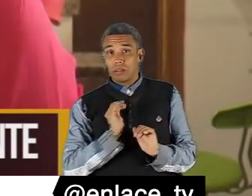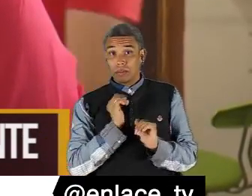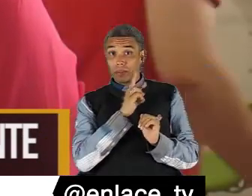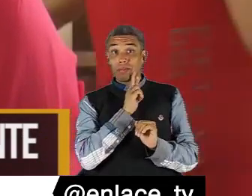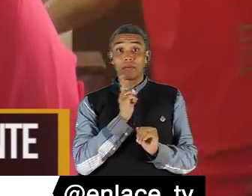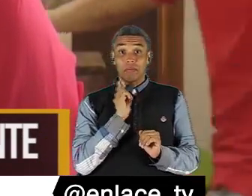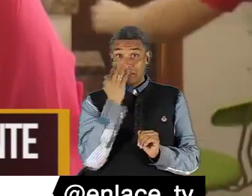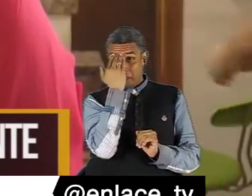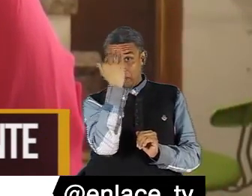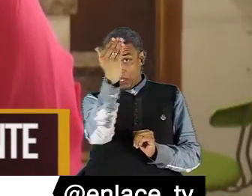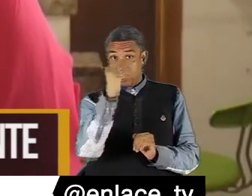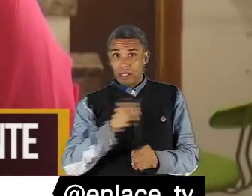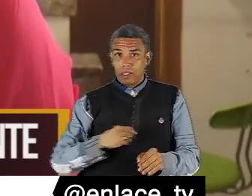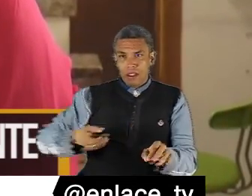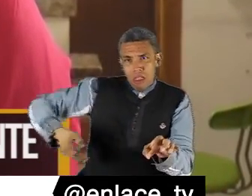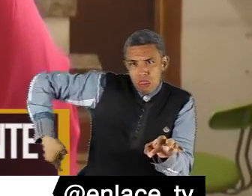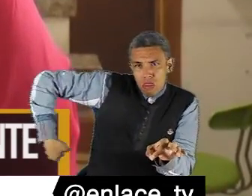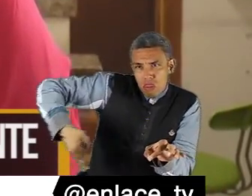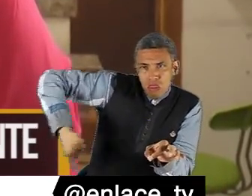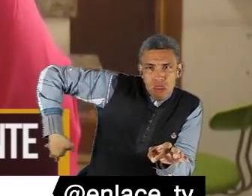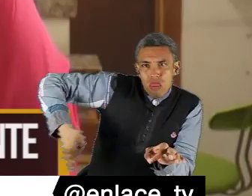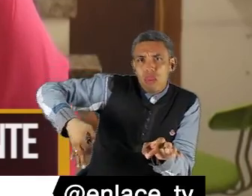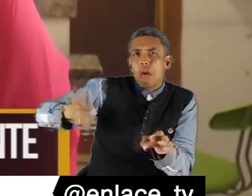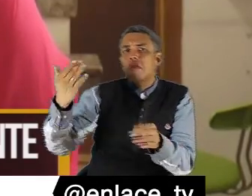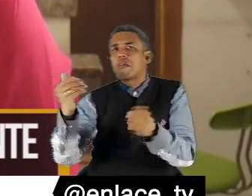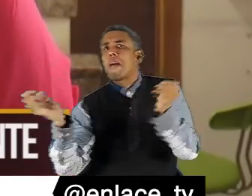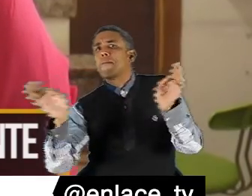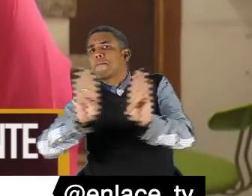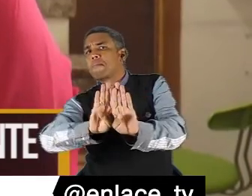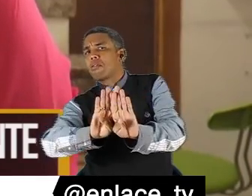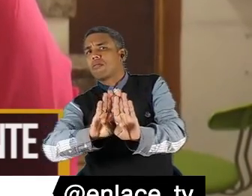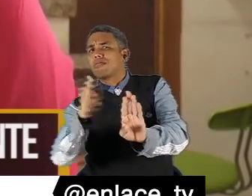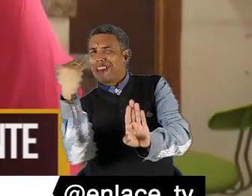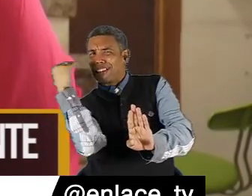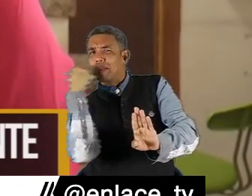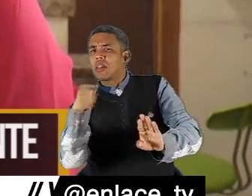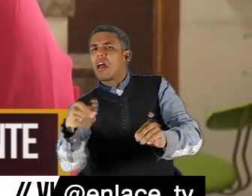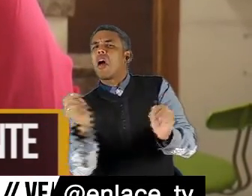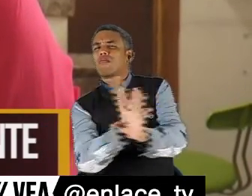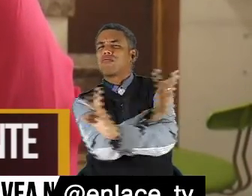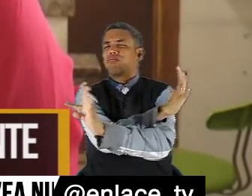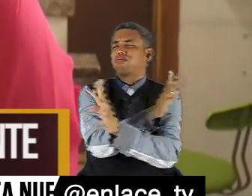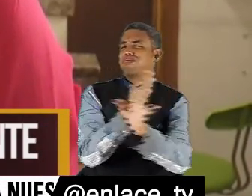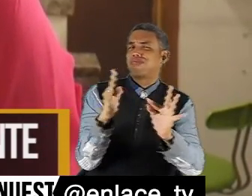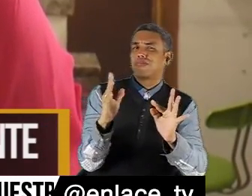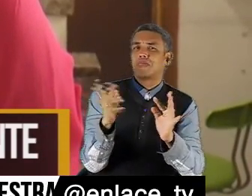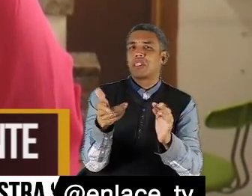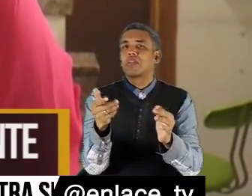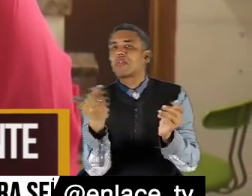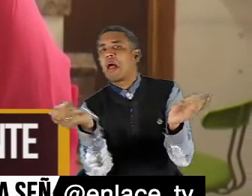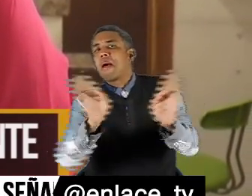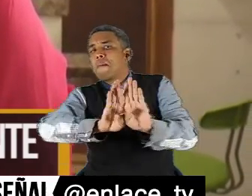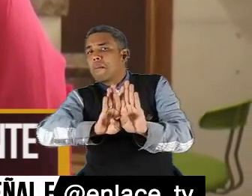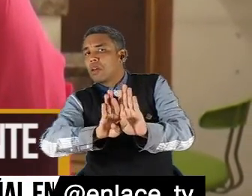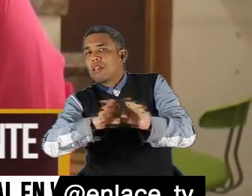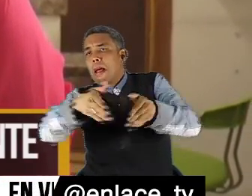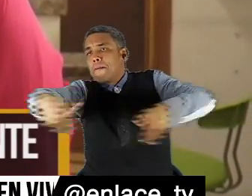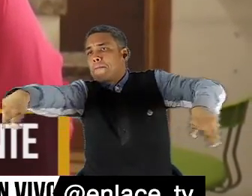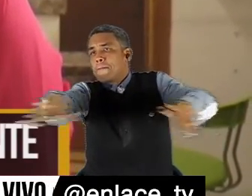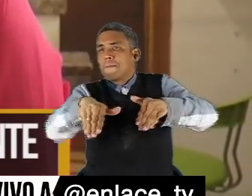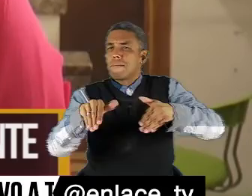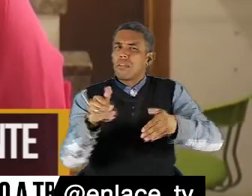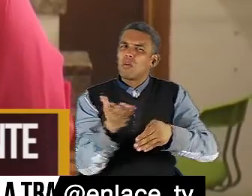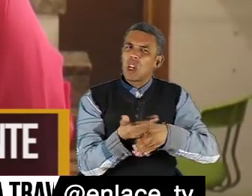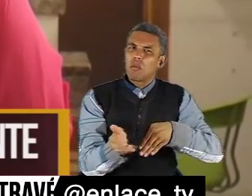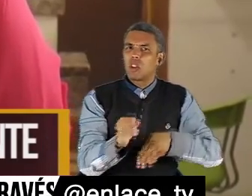restaurante, prácticamente esto queda muy solo y muy oscuro. Entonces pues eso también ha ayudado a la delincuencia.